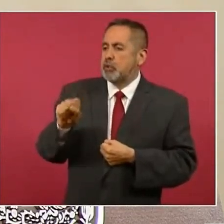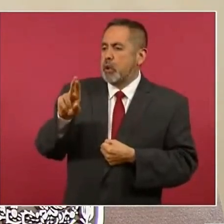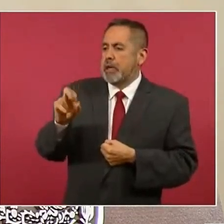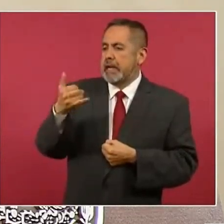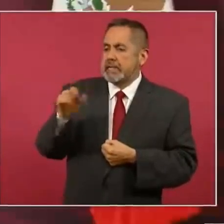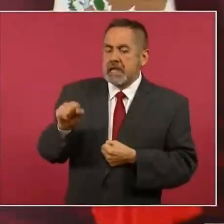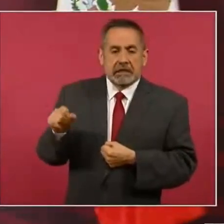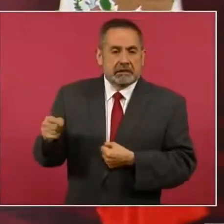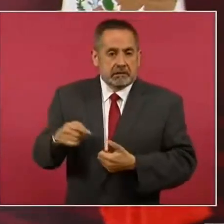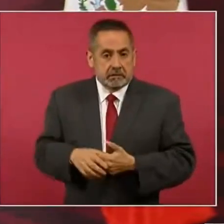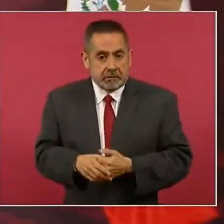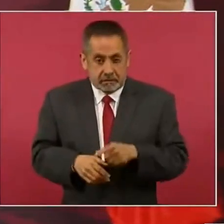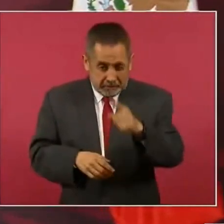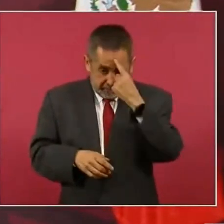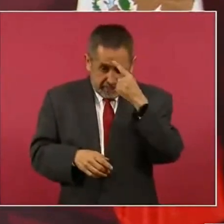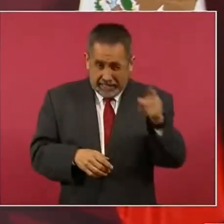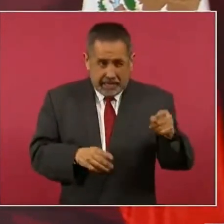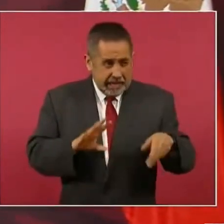Esa concesión